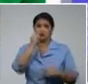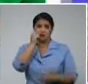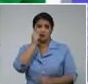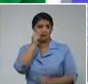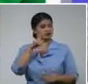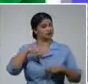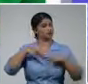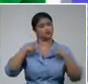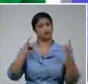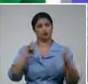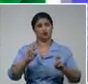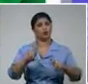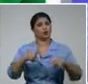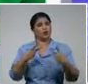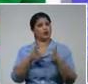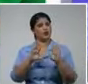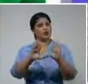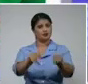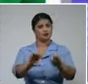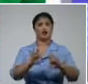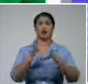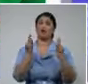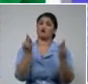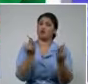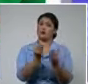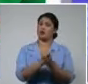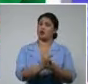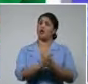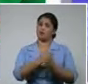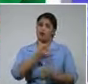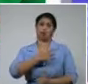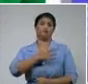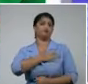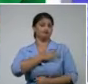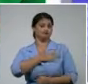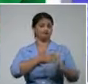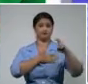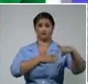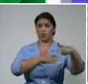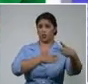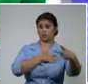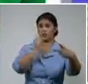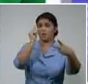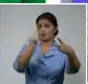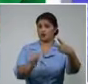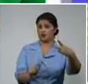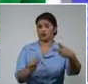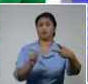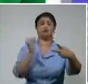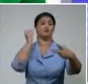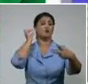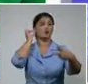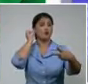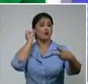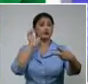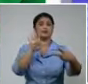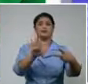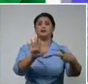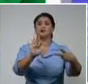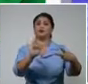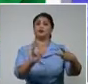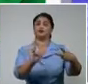familiares y amistades. Fallece también en Cuba una paciente de 57 años de